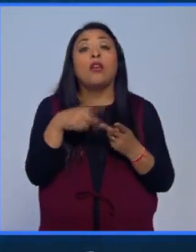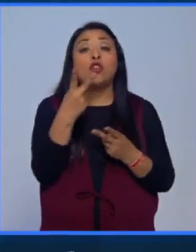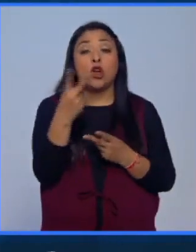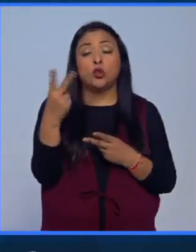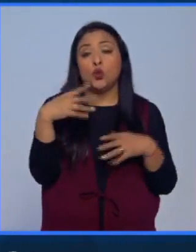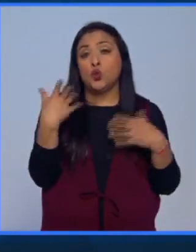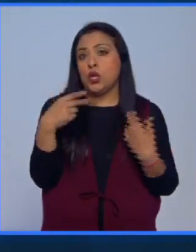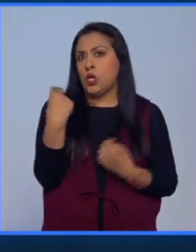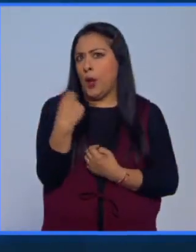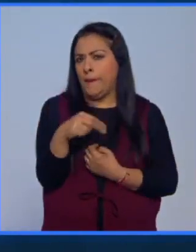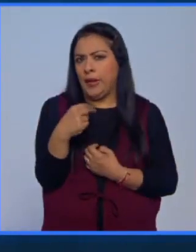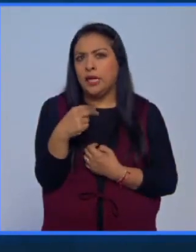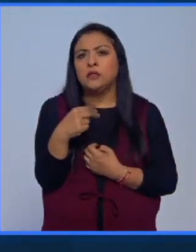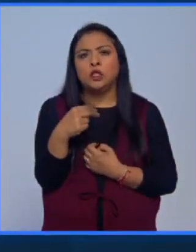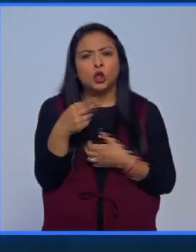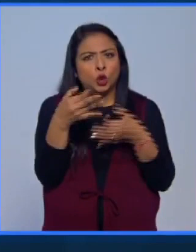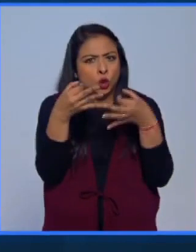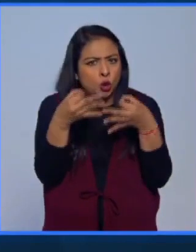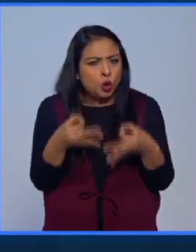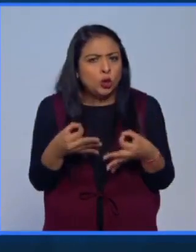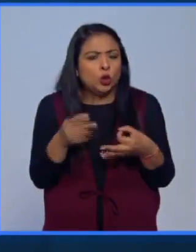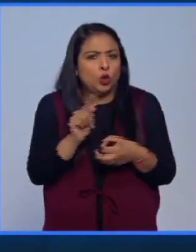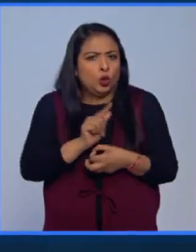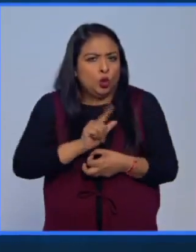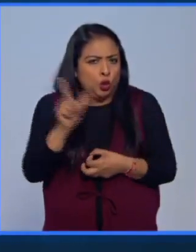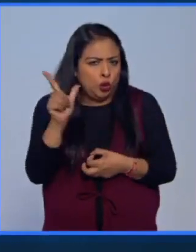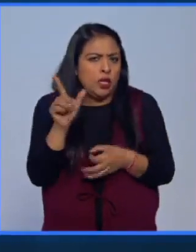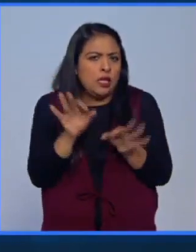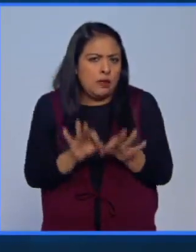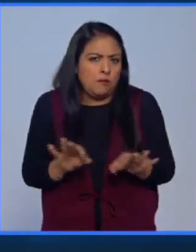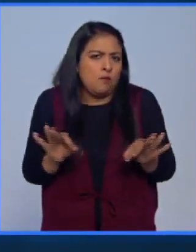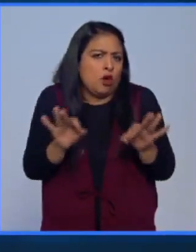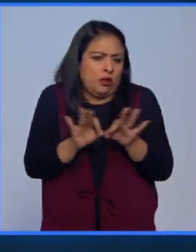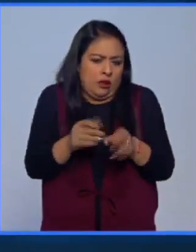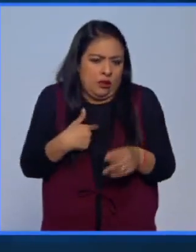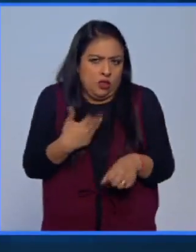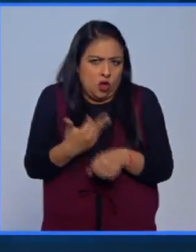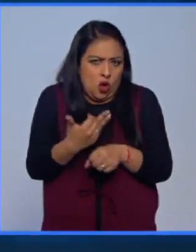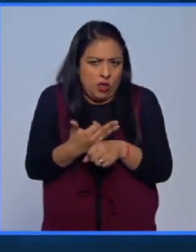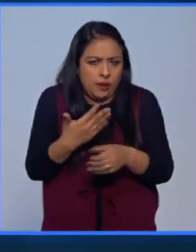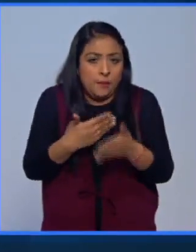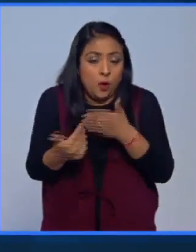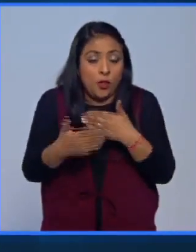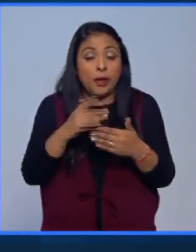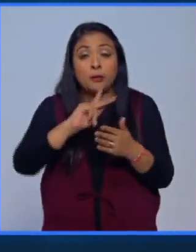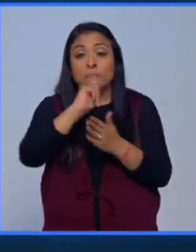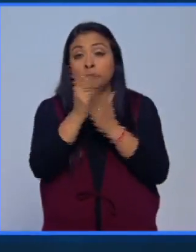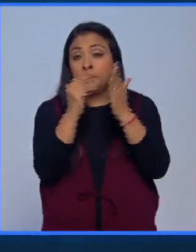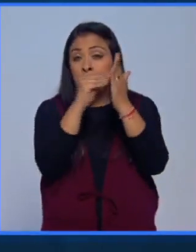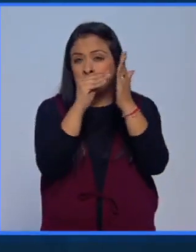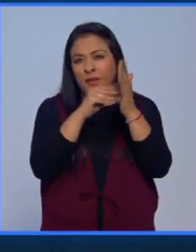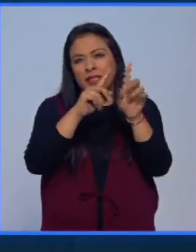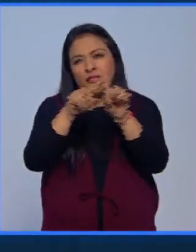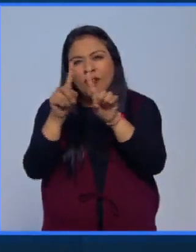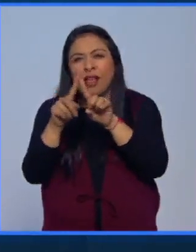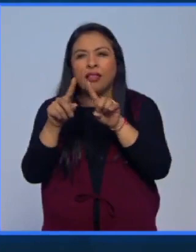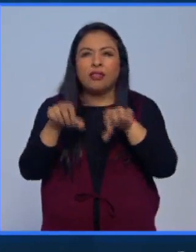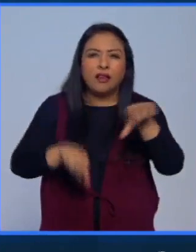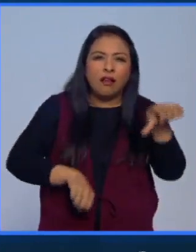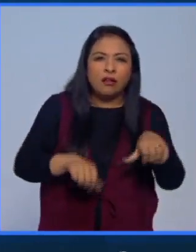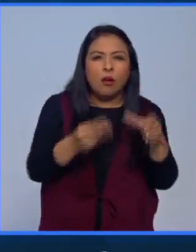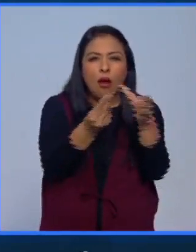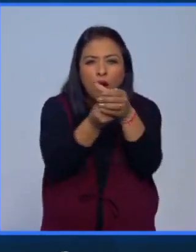son nombres de un peso y una influencia indudables en el panorama actual. La programación de las distintas disciplinas